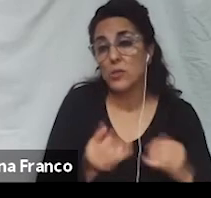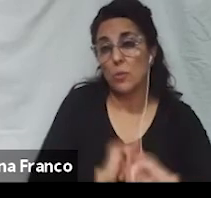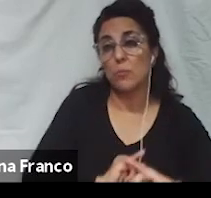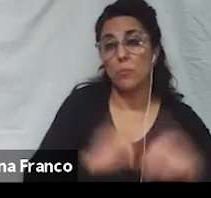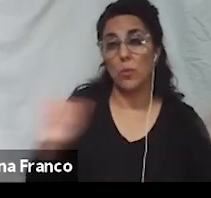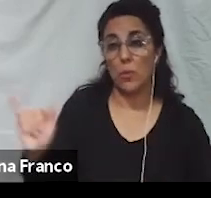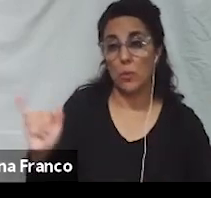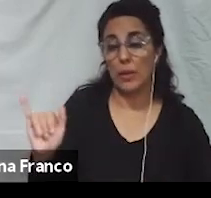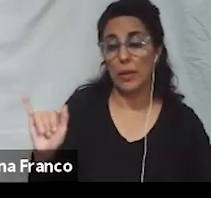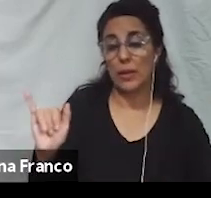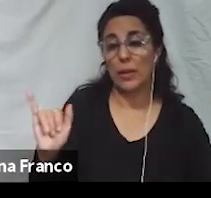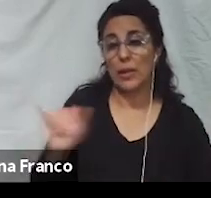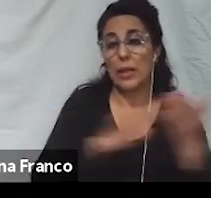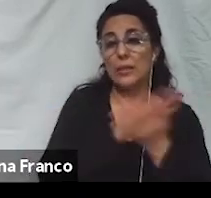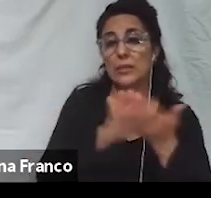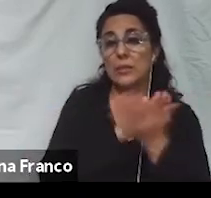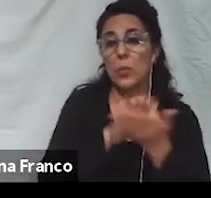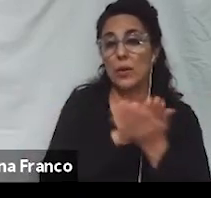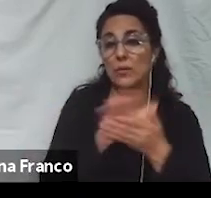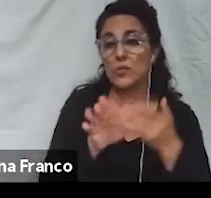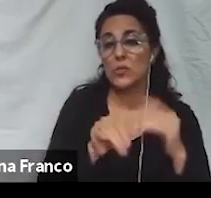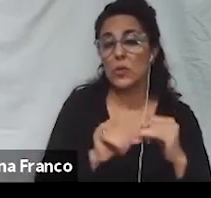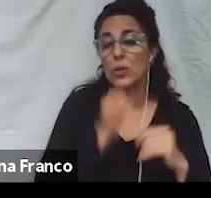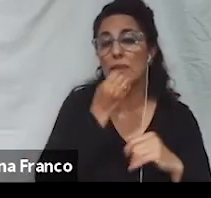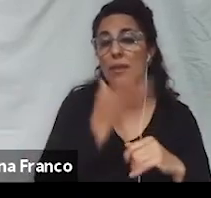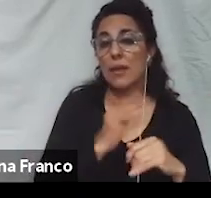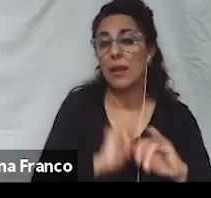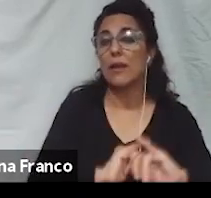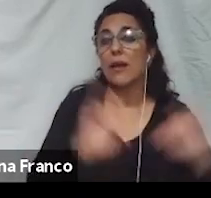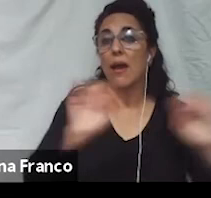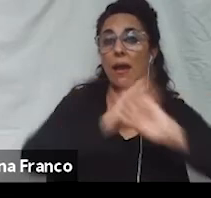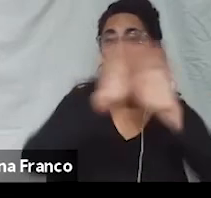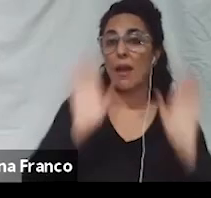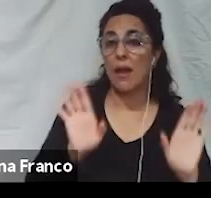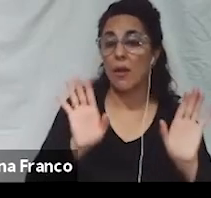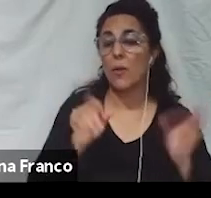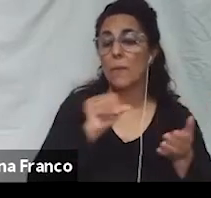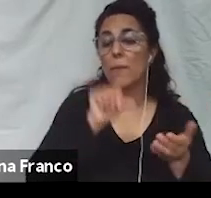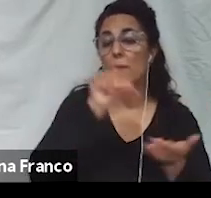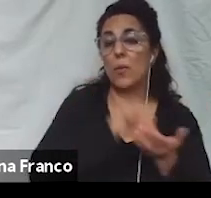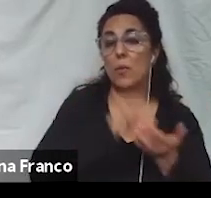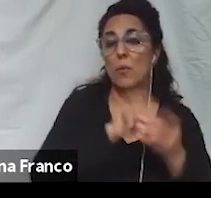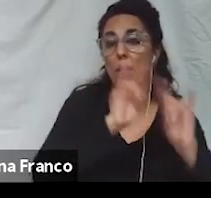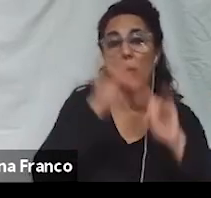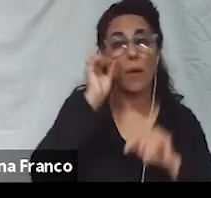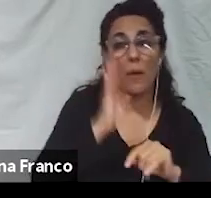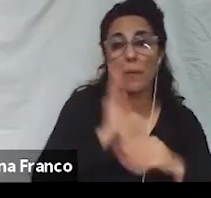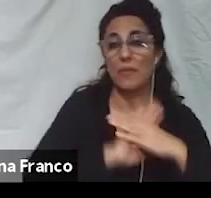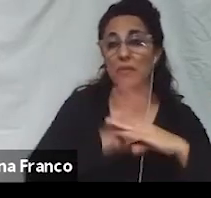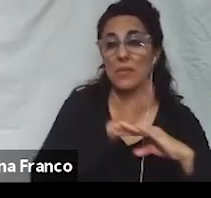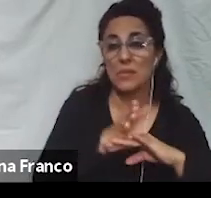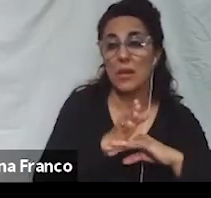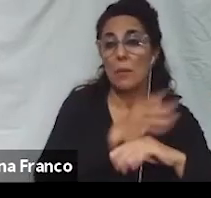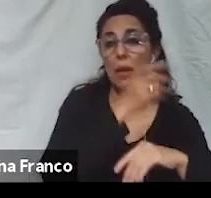declaración pública sobre el estado de accesibilidad del sitio, y aclarar, por ejemplo, mi sitio es accesible